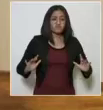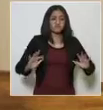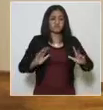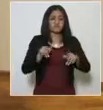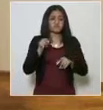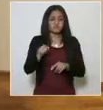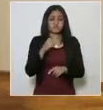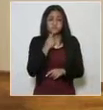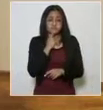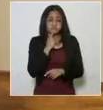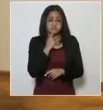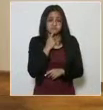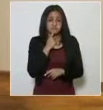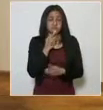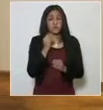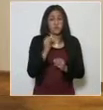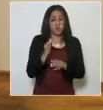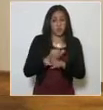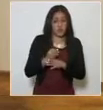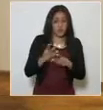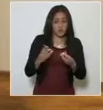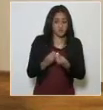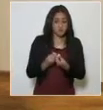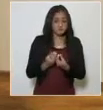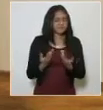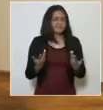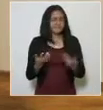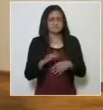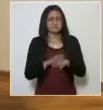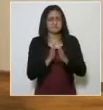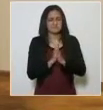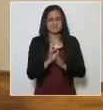partido Morena. No, no, no. Por favor.